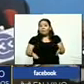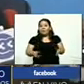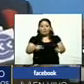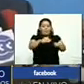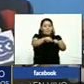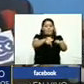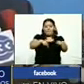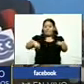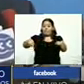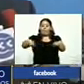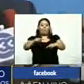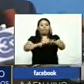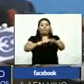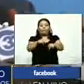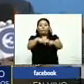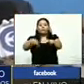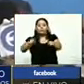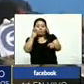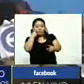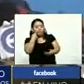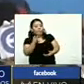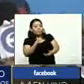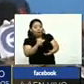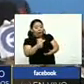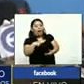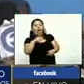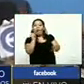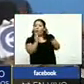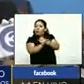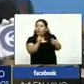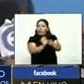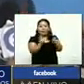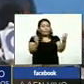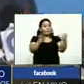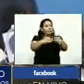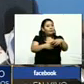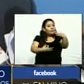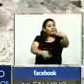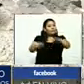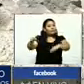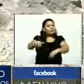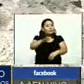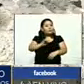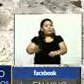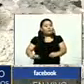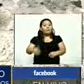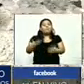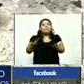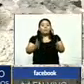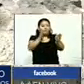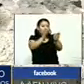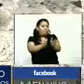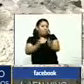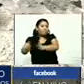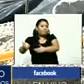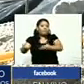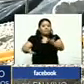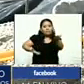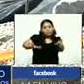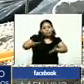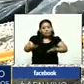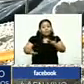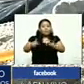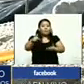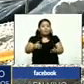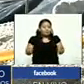cuadrado de construcción sea auditado y sea acompañado por la Corte de Cuentas de la República. El plan de reordenamiento que impulsa la